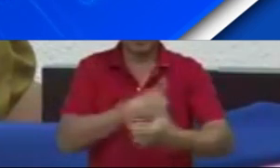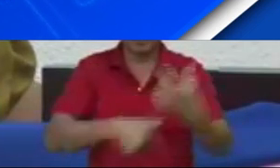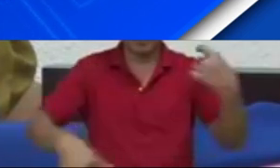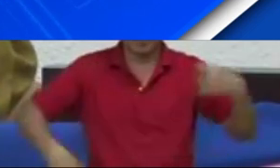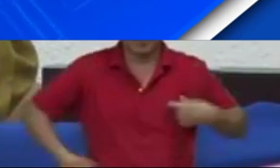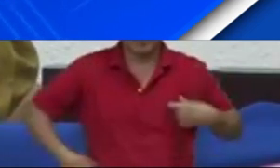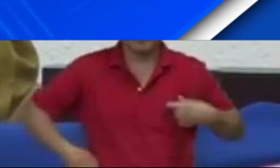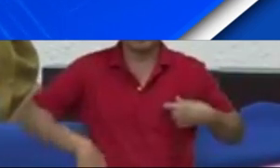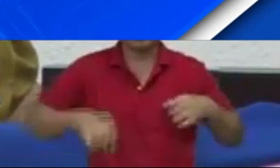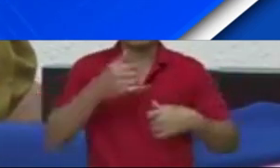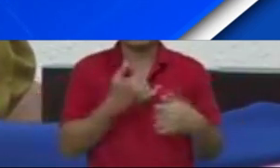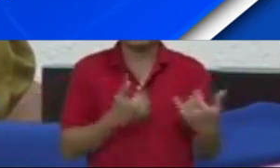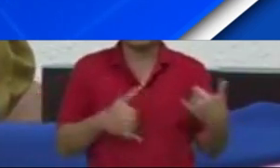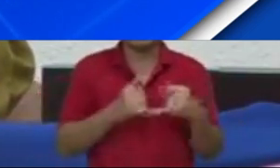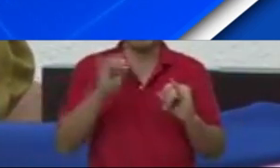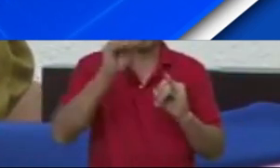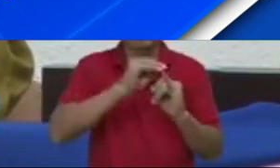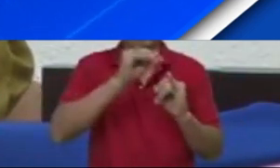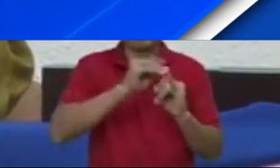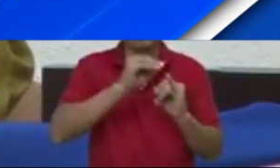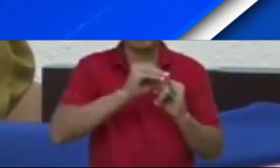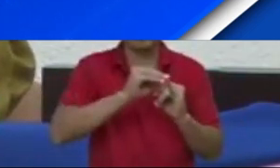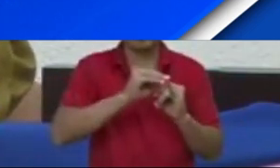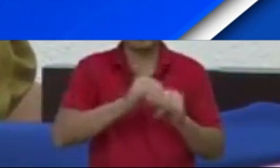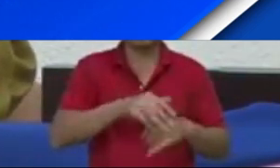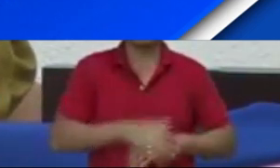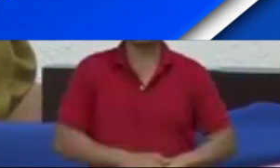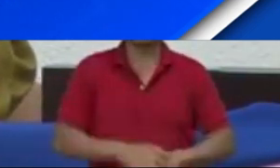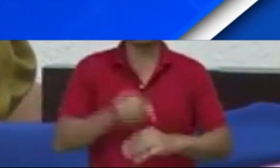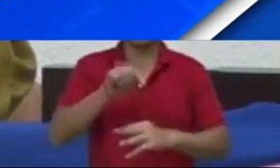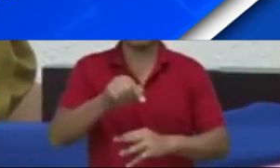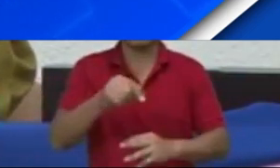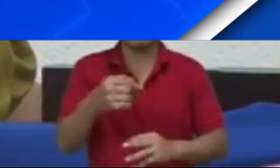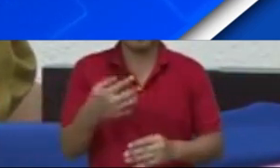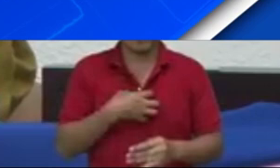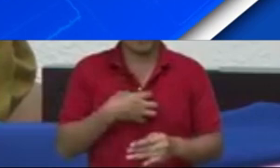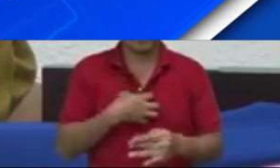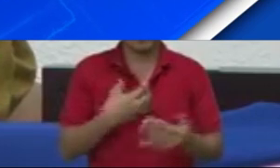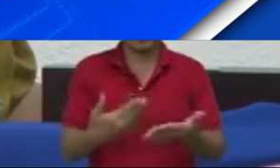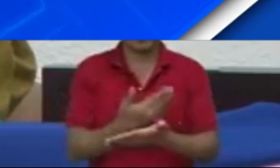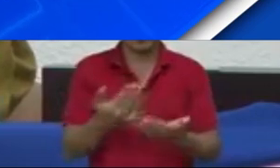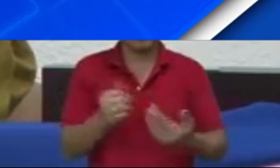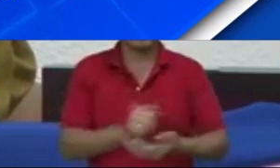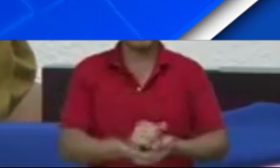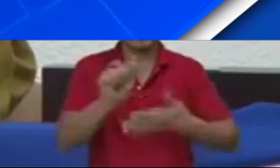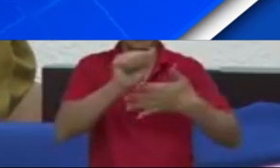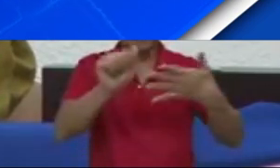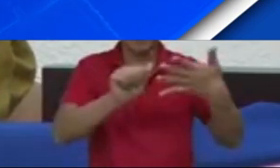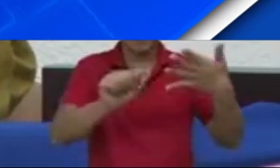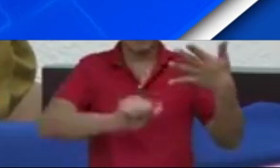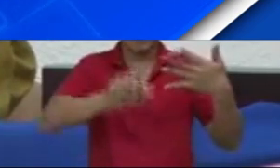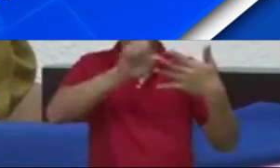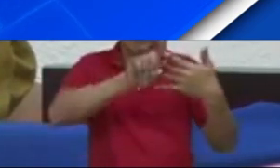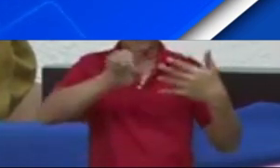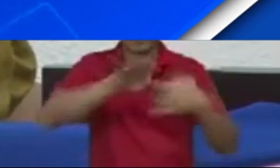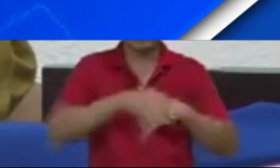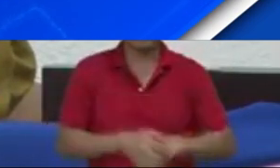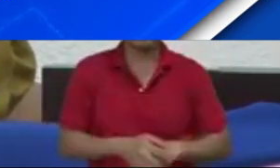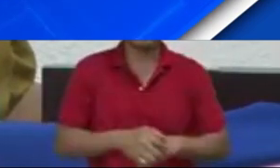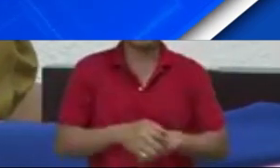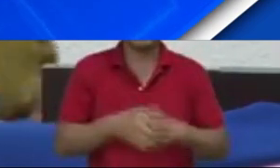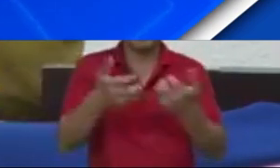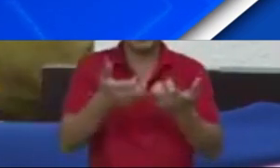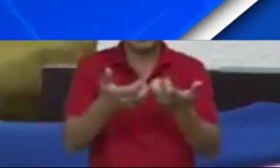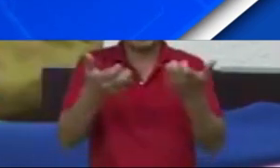Instituto Nacional Técnico y Tecnológico INATEC, el que se leerá así, artículo 14. Entes descentralizados. Los